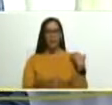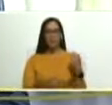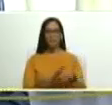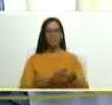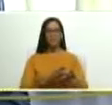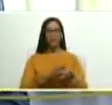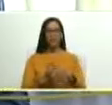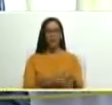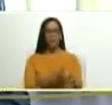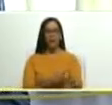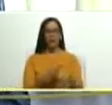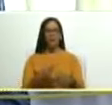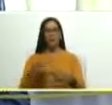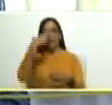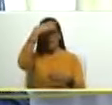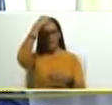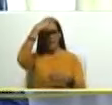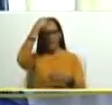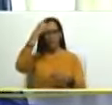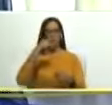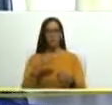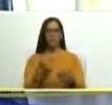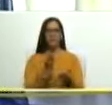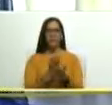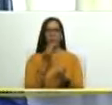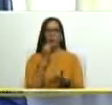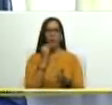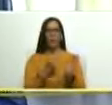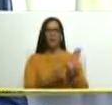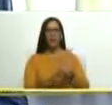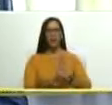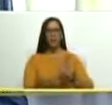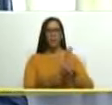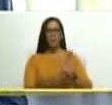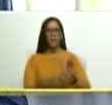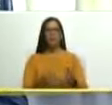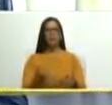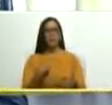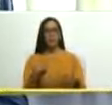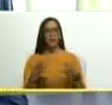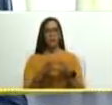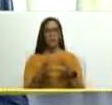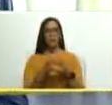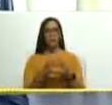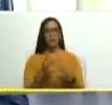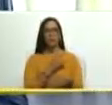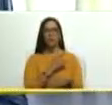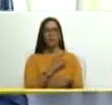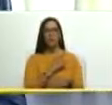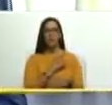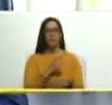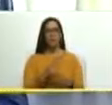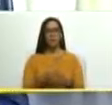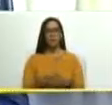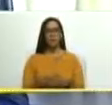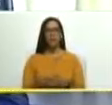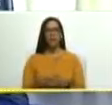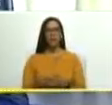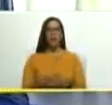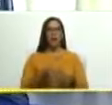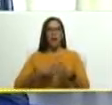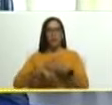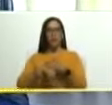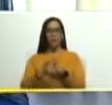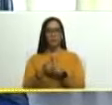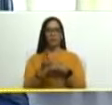Rodríguez, siempre el joven ejemplo de mi generación, de los universitarios, acudimos a